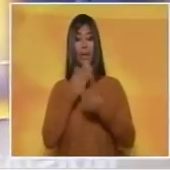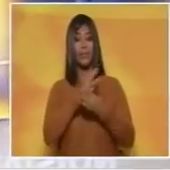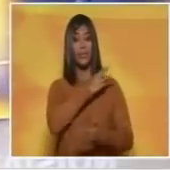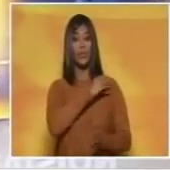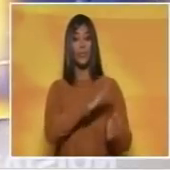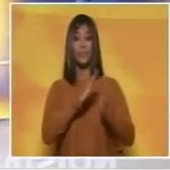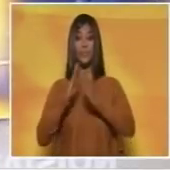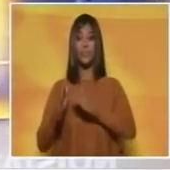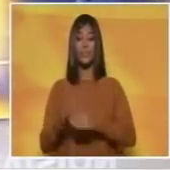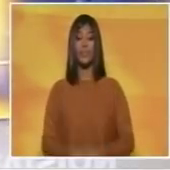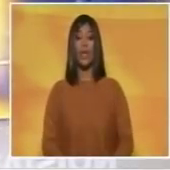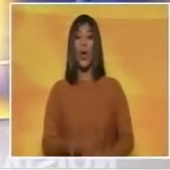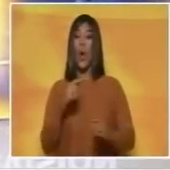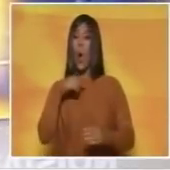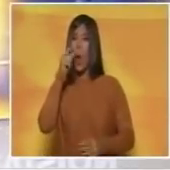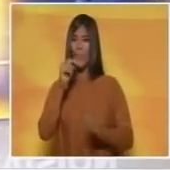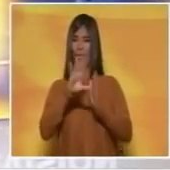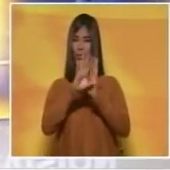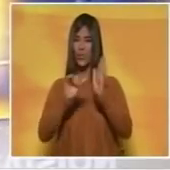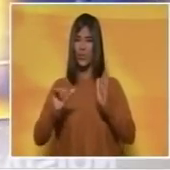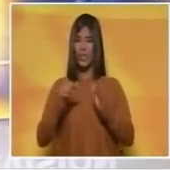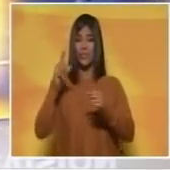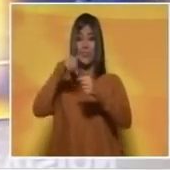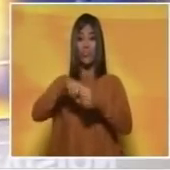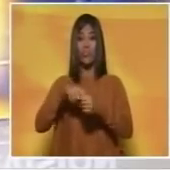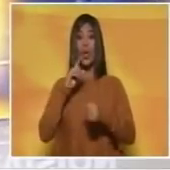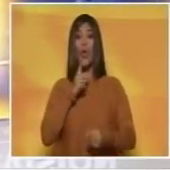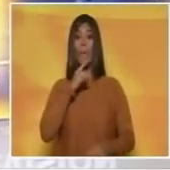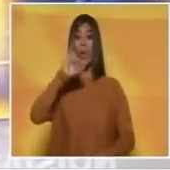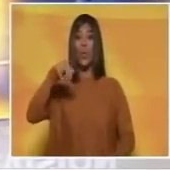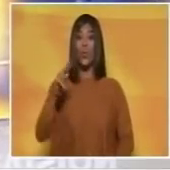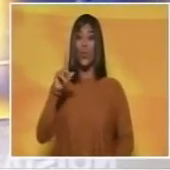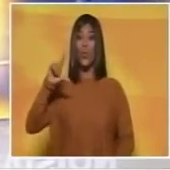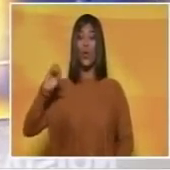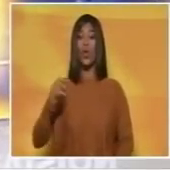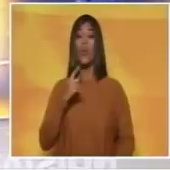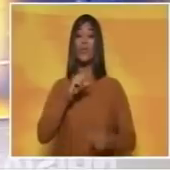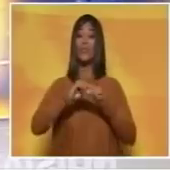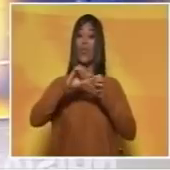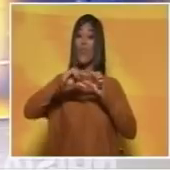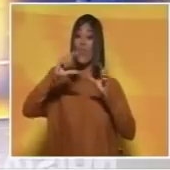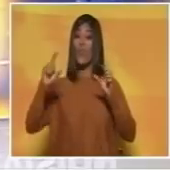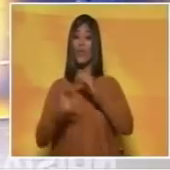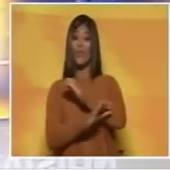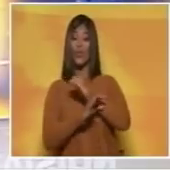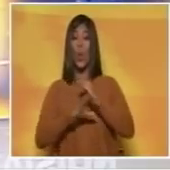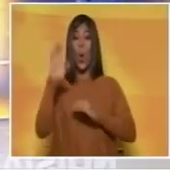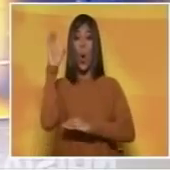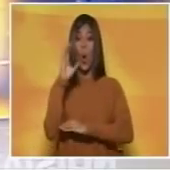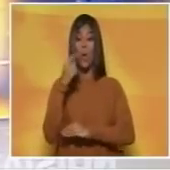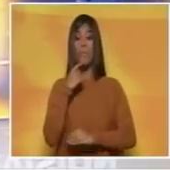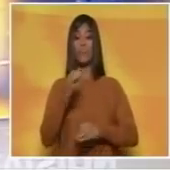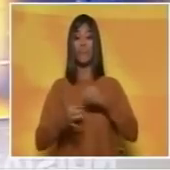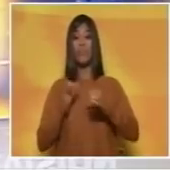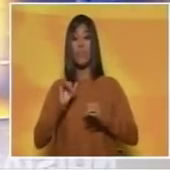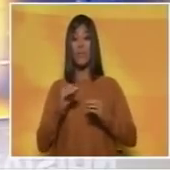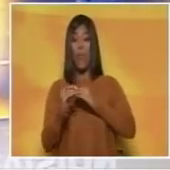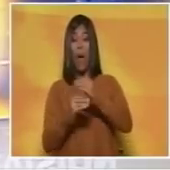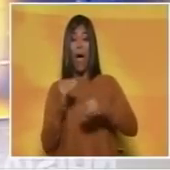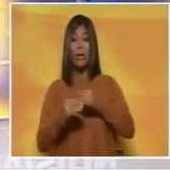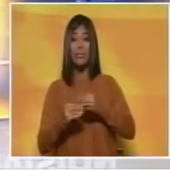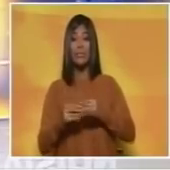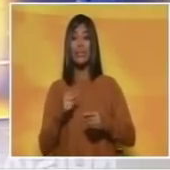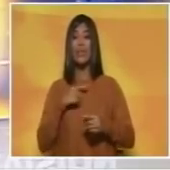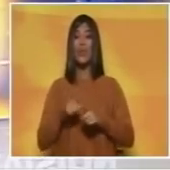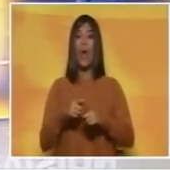Manuel. Continuamos. El constituyente Julio Chávez informó la creación de un sistema de control en los puentes fronterizos con Colombia y desestimó que estas acciones se deban